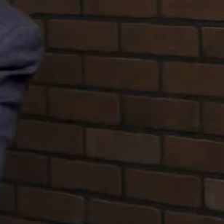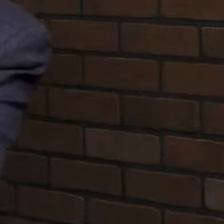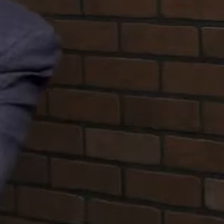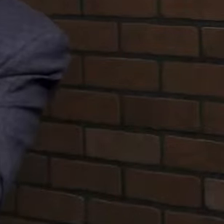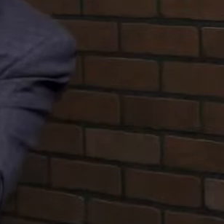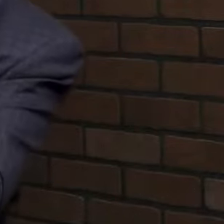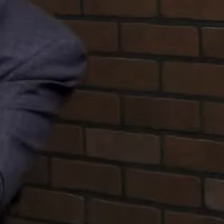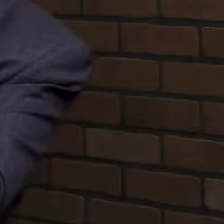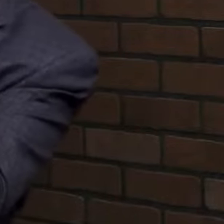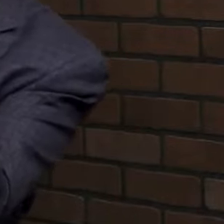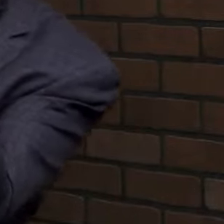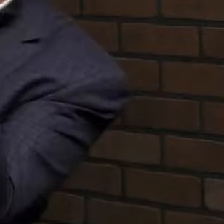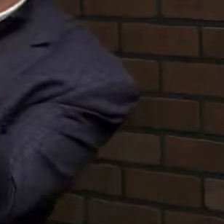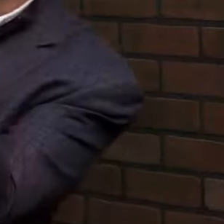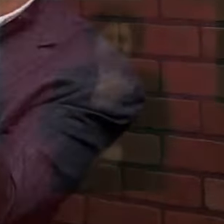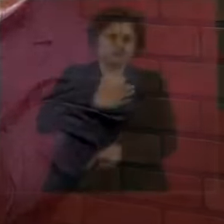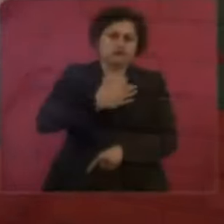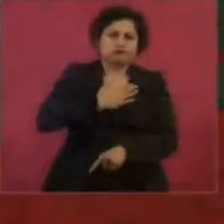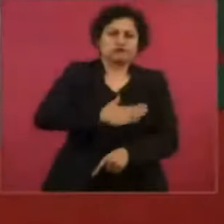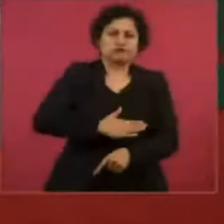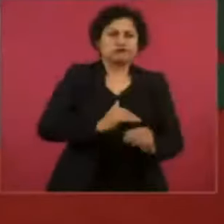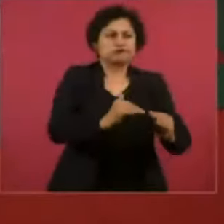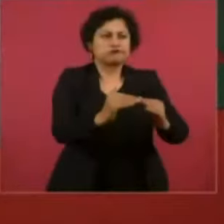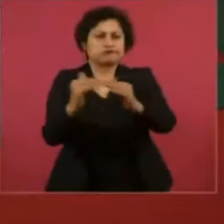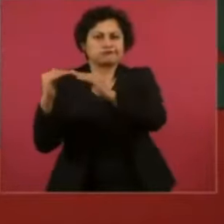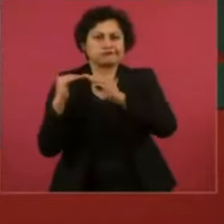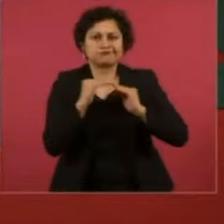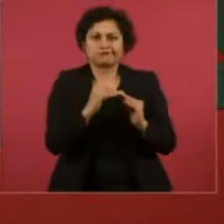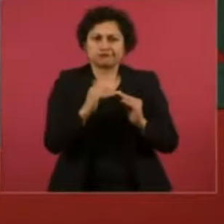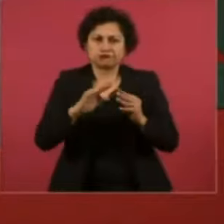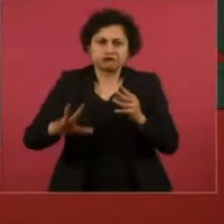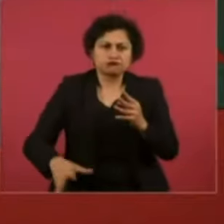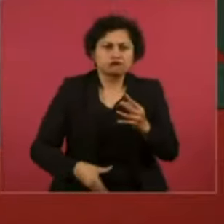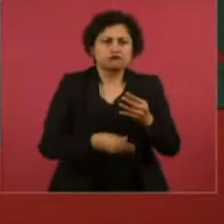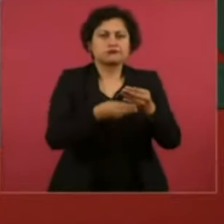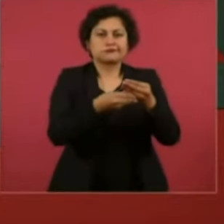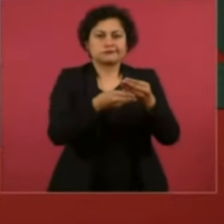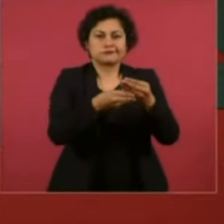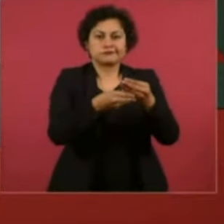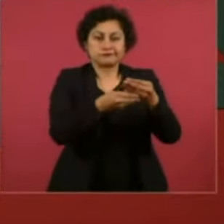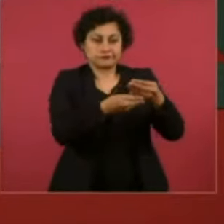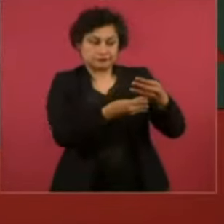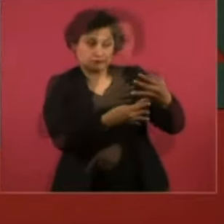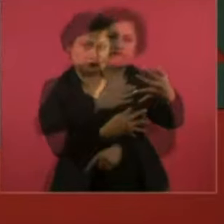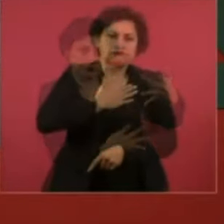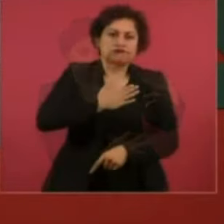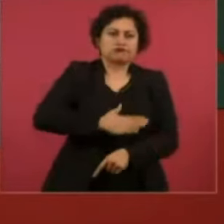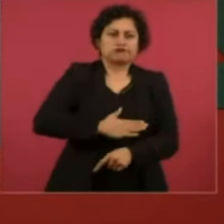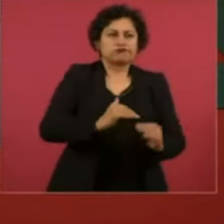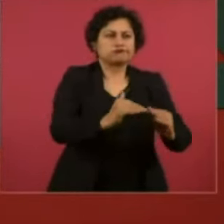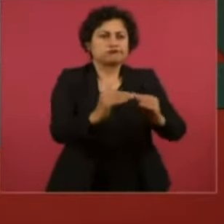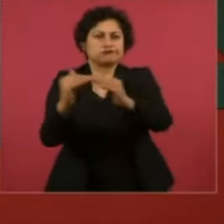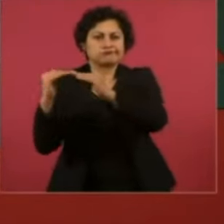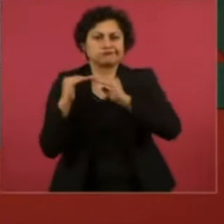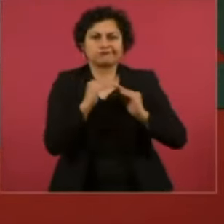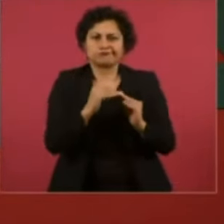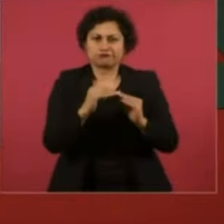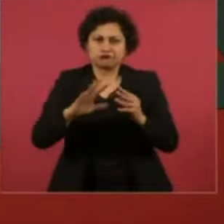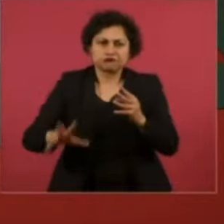se perdieron derechos en el periodo. Ah, pues vamos a escuchar esa parte, mira. Pero al paso del